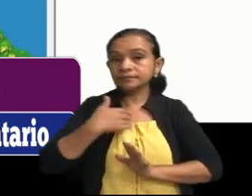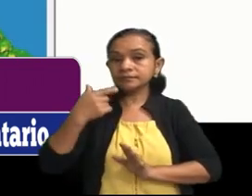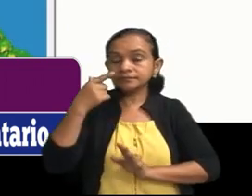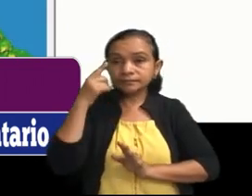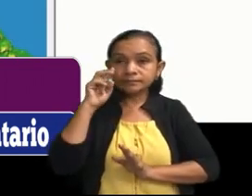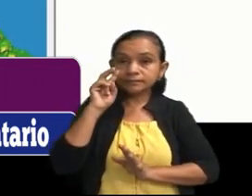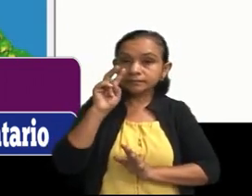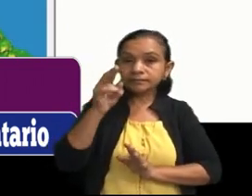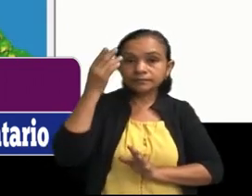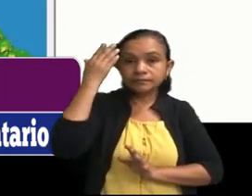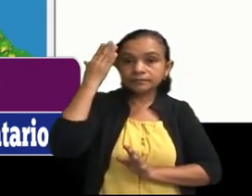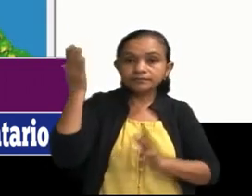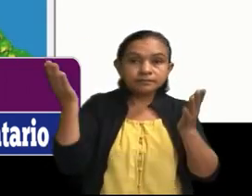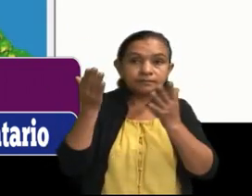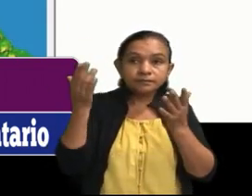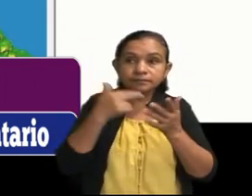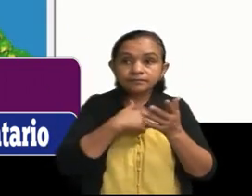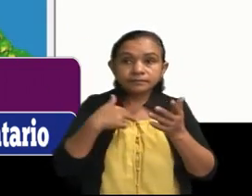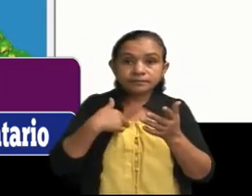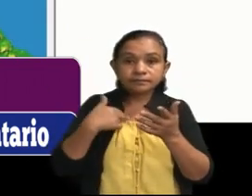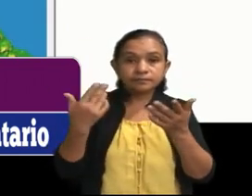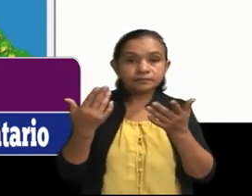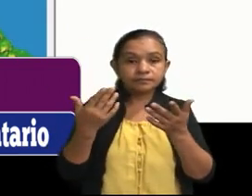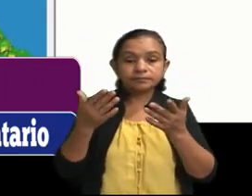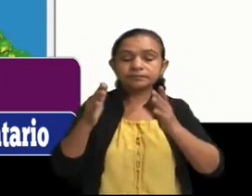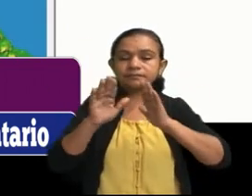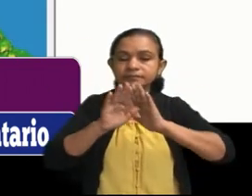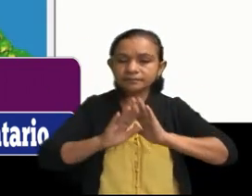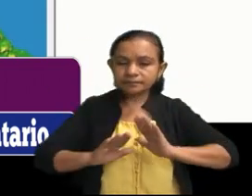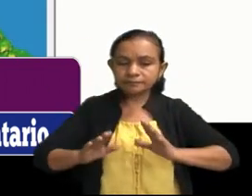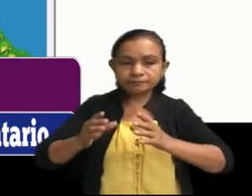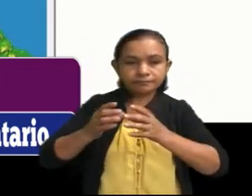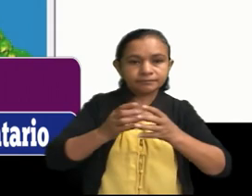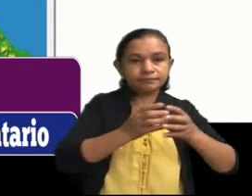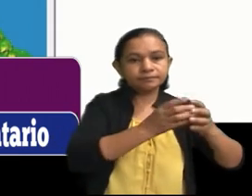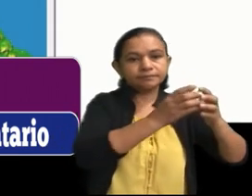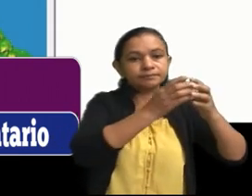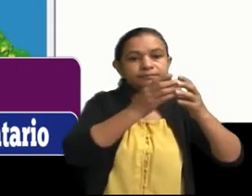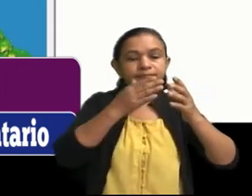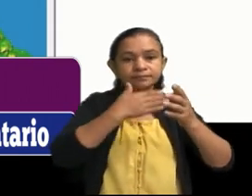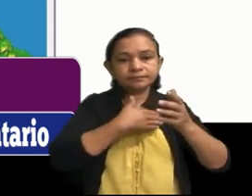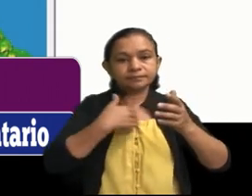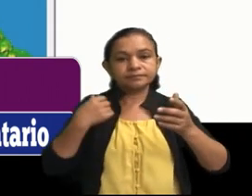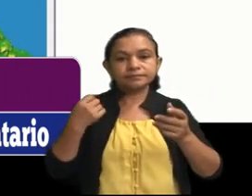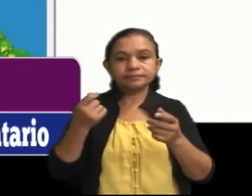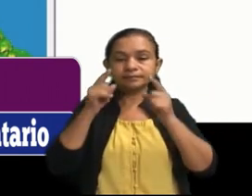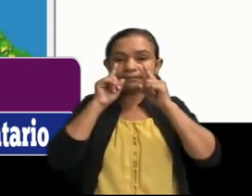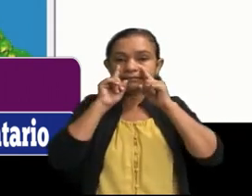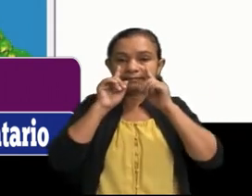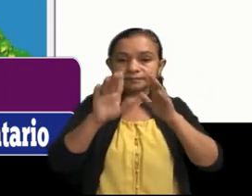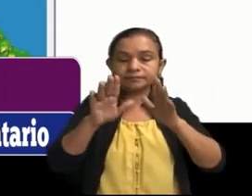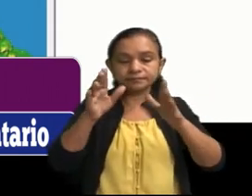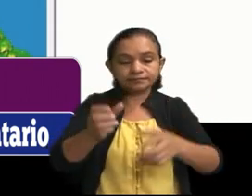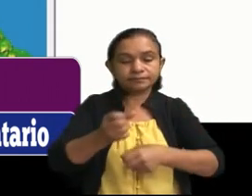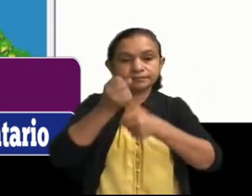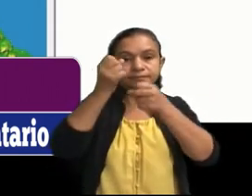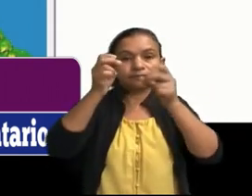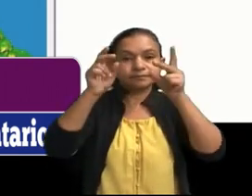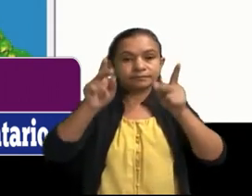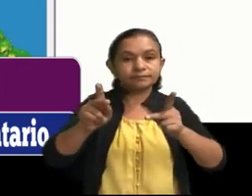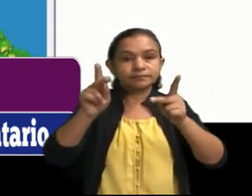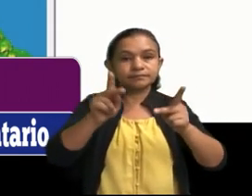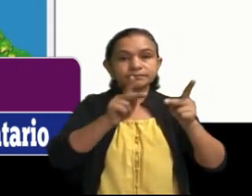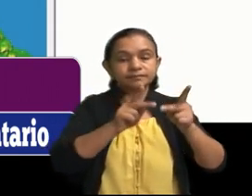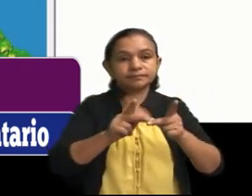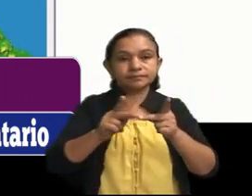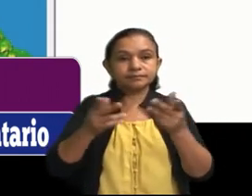que sepa cómo reaccionar, que lo haga de la mejor manera para lograr ese objetivo, que es preservar la vida de las personas. Y